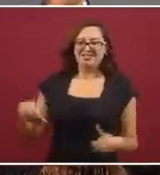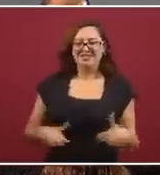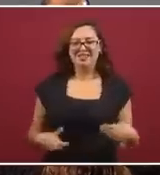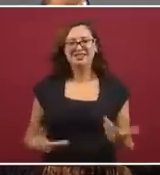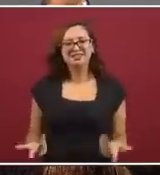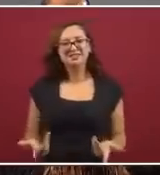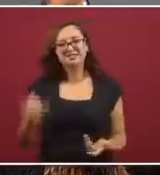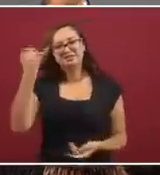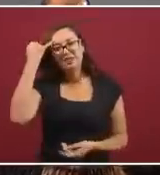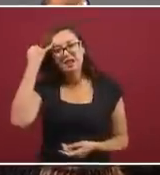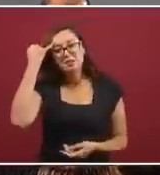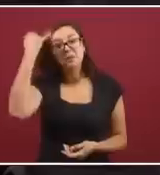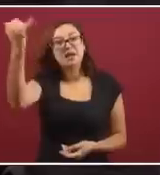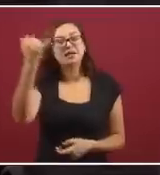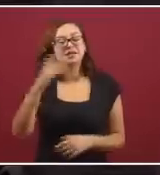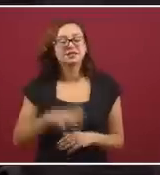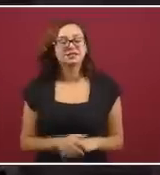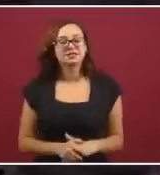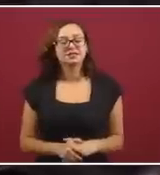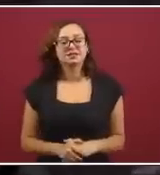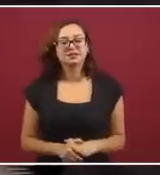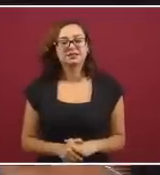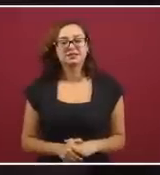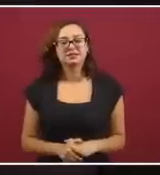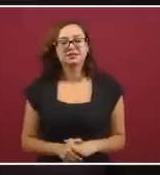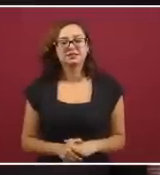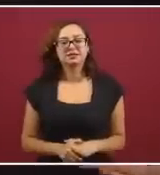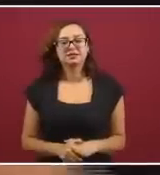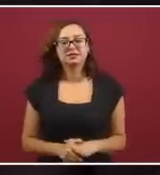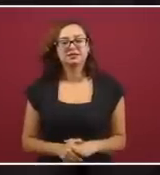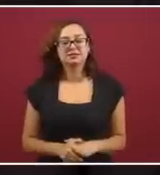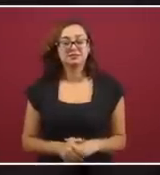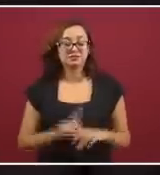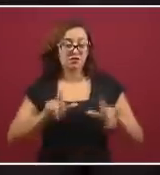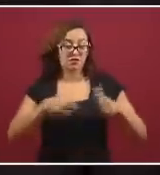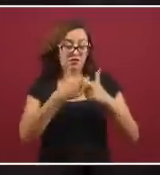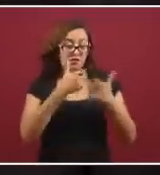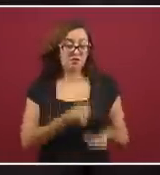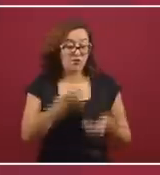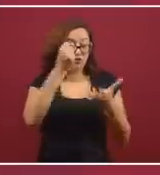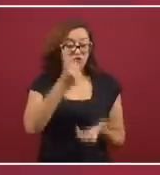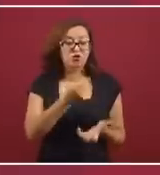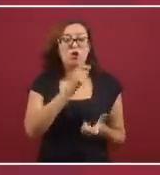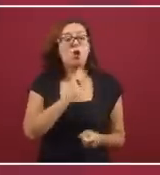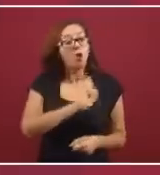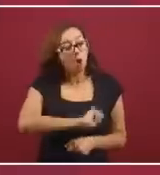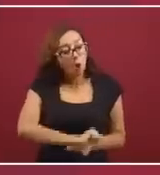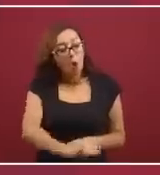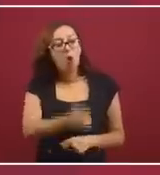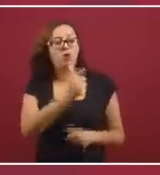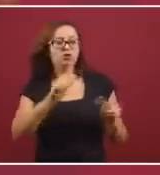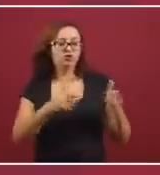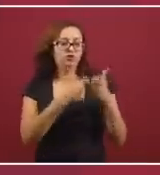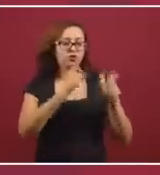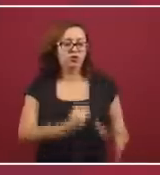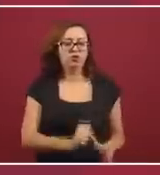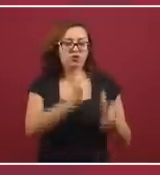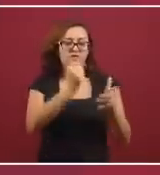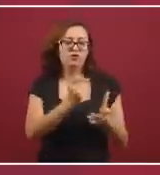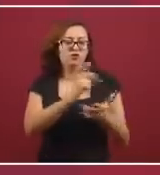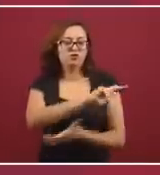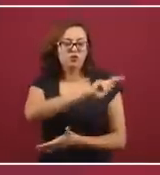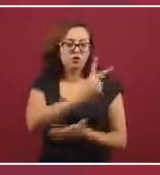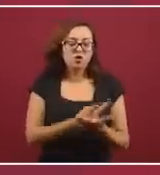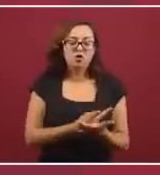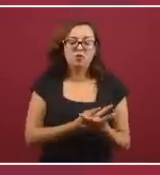tenían oficinas no sólo en el caso de este fondo sino el programa